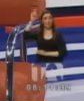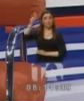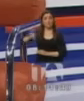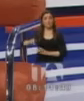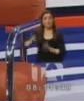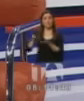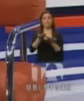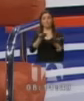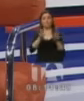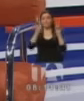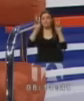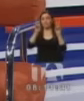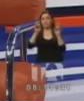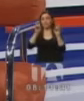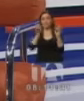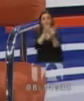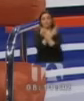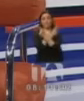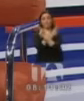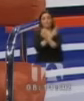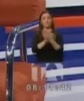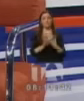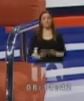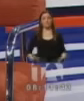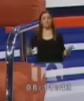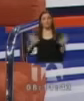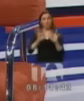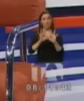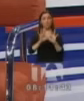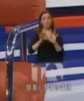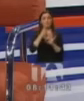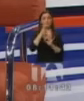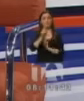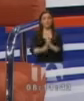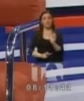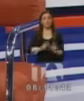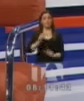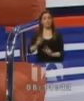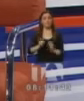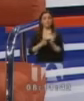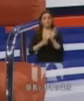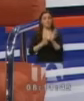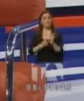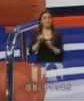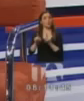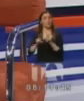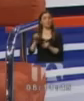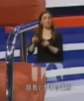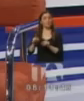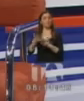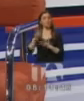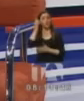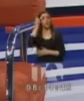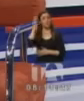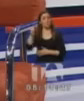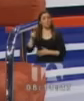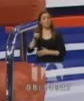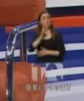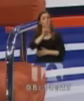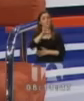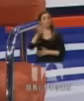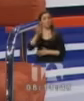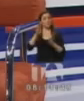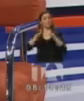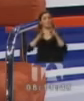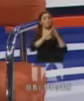en los tweets, pero es importante también que destaquemos lo que dice la ciudadanía. También tengo algunos de otros que nos dicen que no son 25 casas,